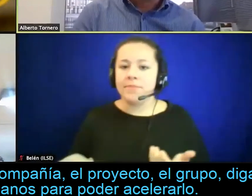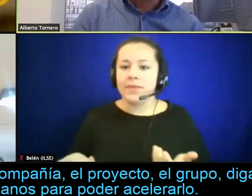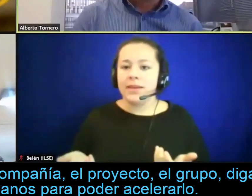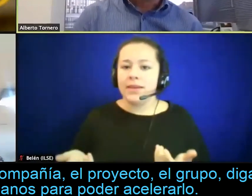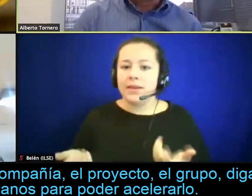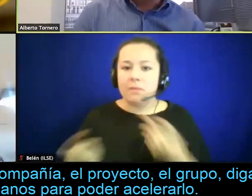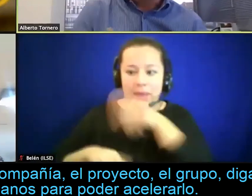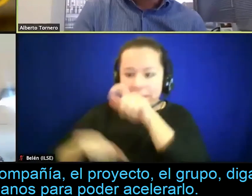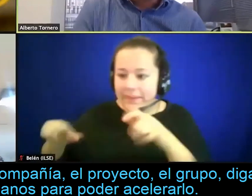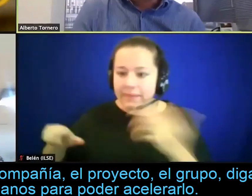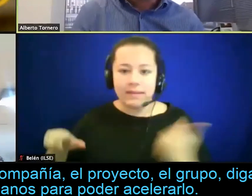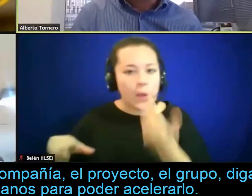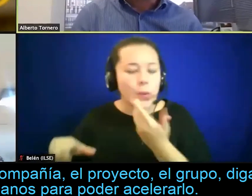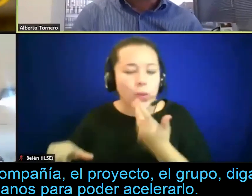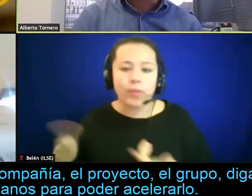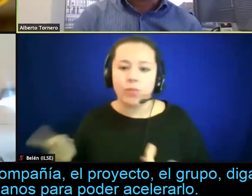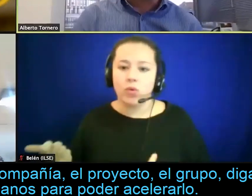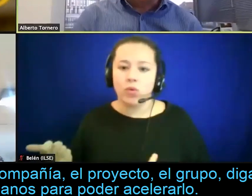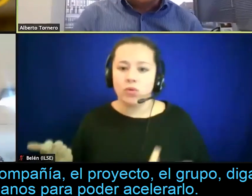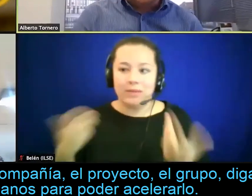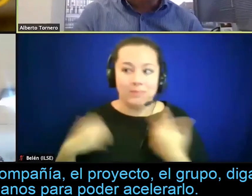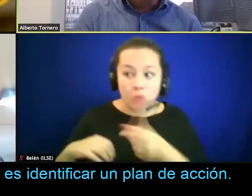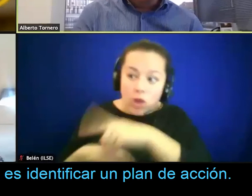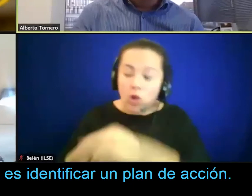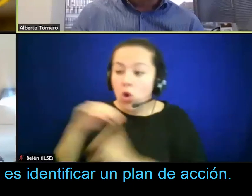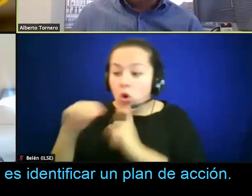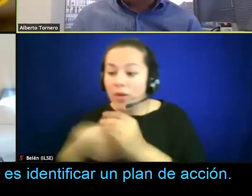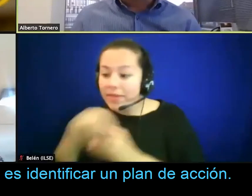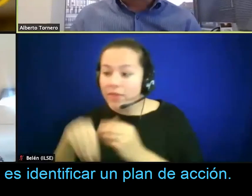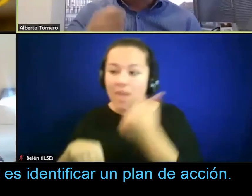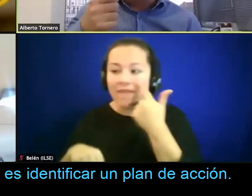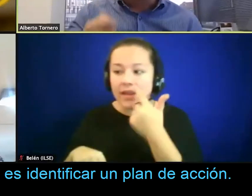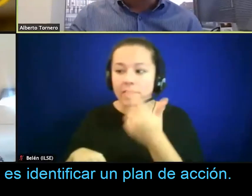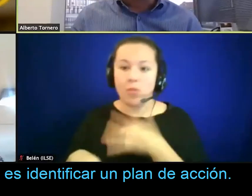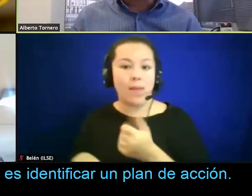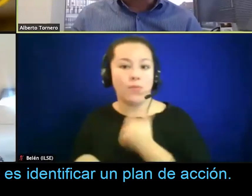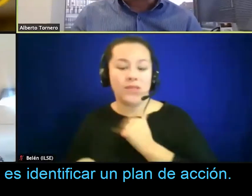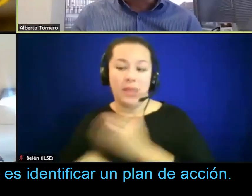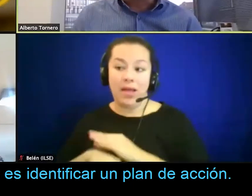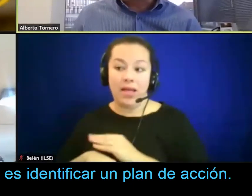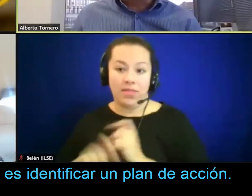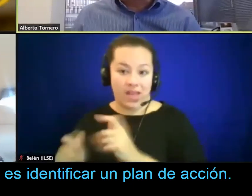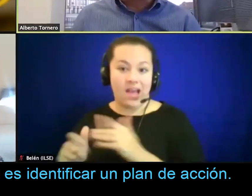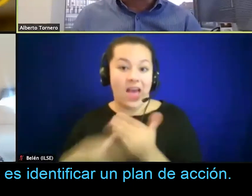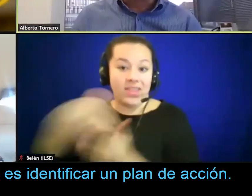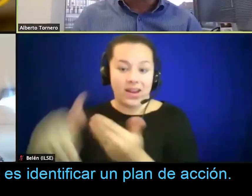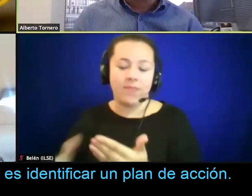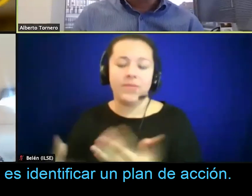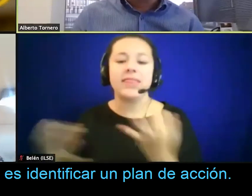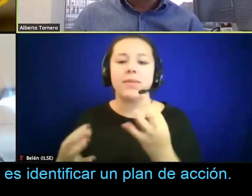digamos, lo que tengan entre manos para poder acelerarlo, lo siguiente que hacemos es identificar las necesidades, un plan de